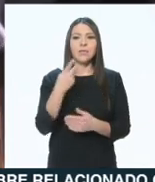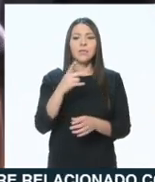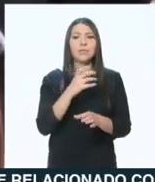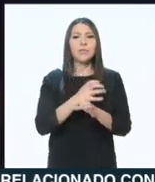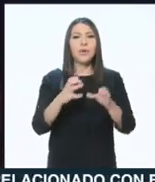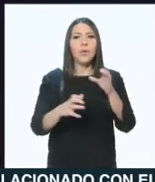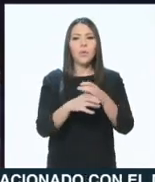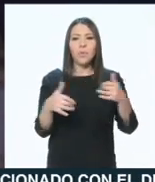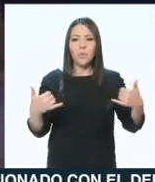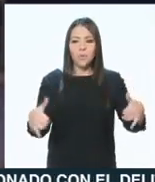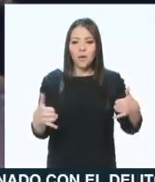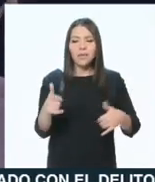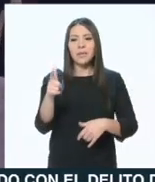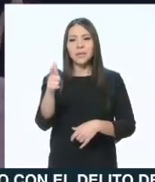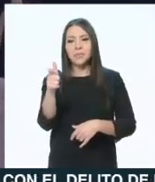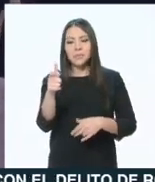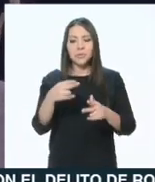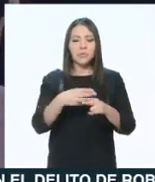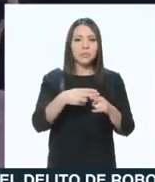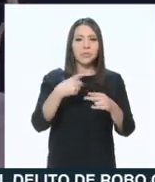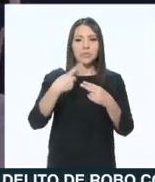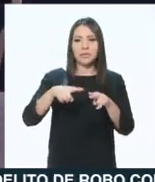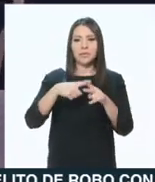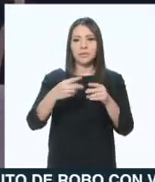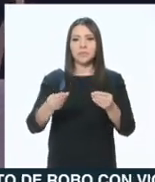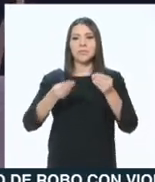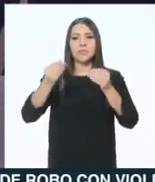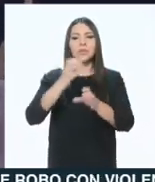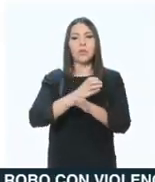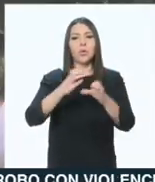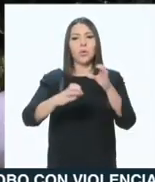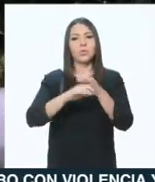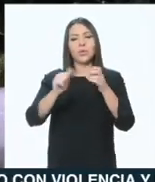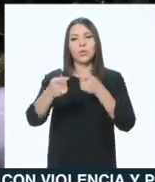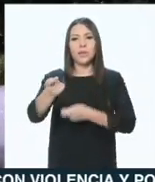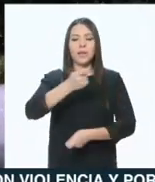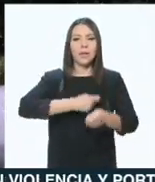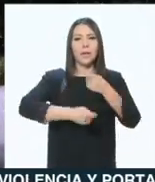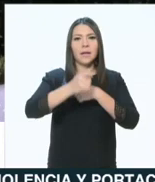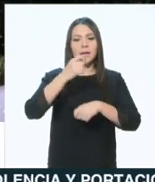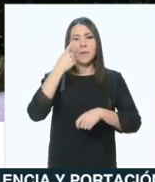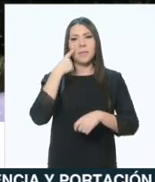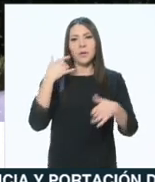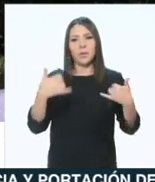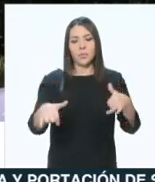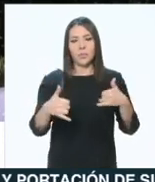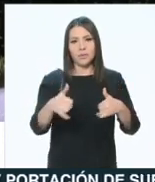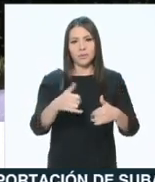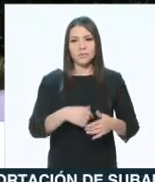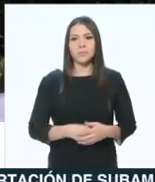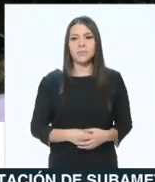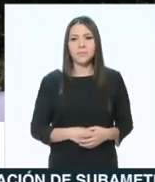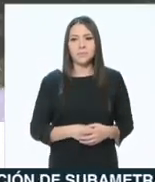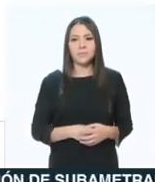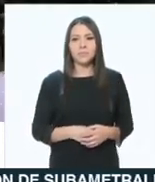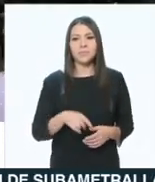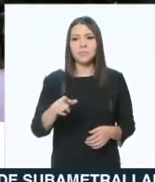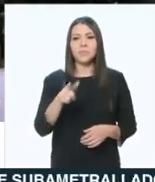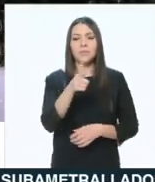de juguete y cambiarlos por artículos didácticos. Yo intercambié una pistola de